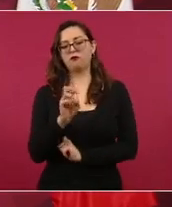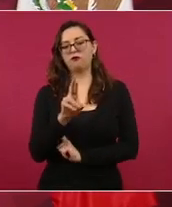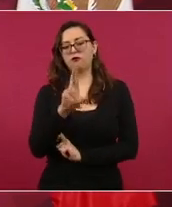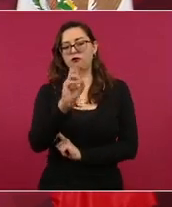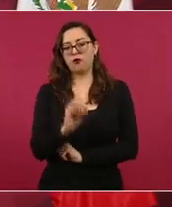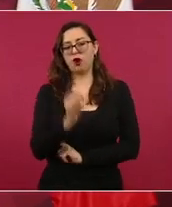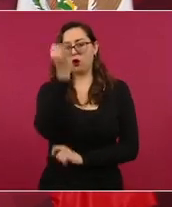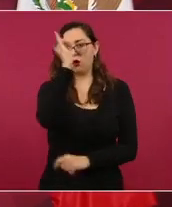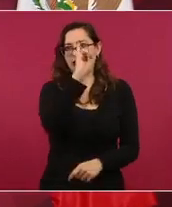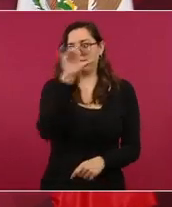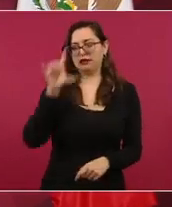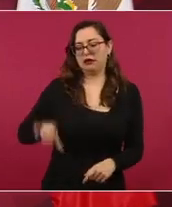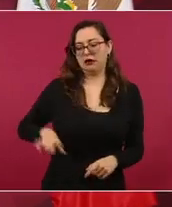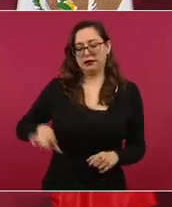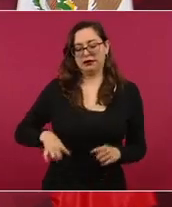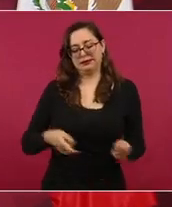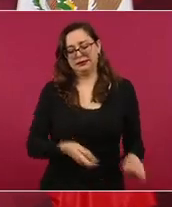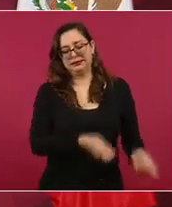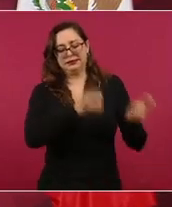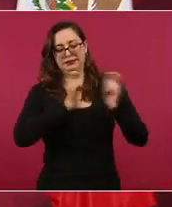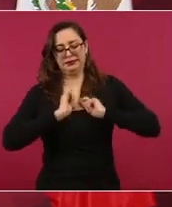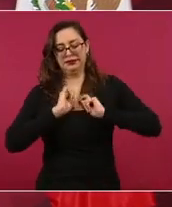la jefatura de gobierno,